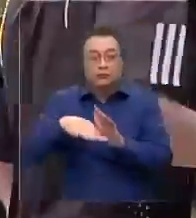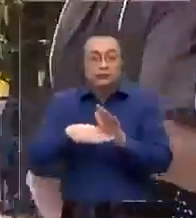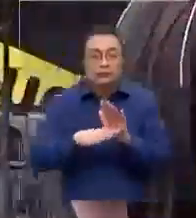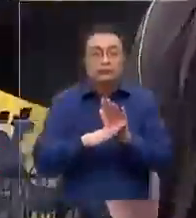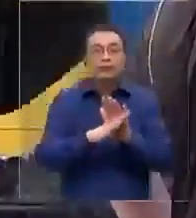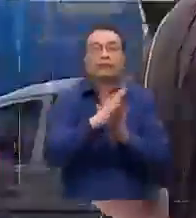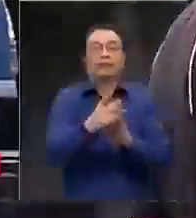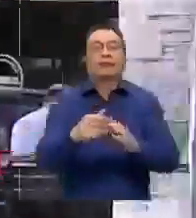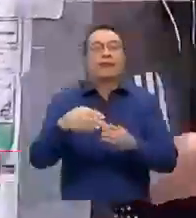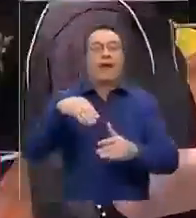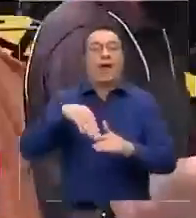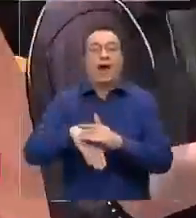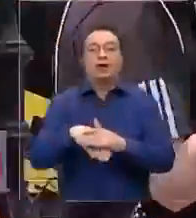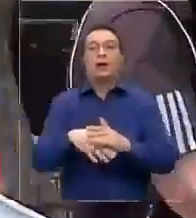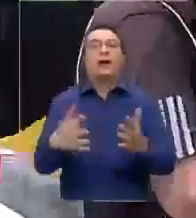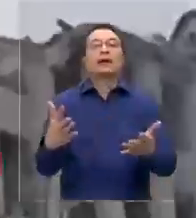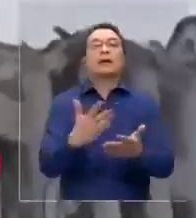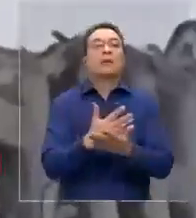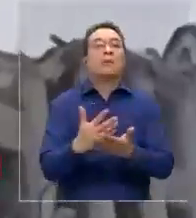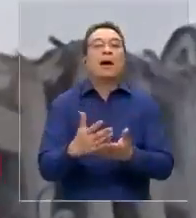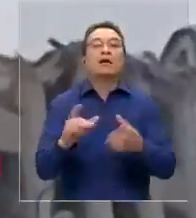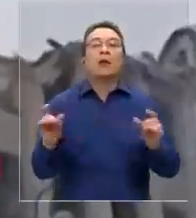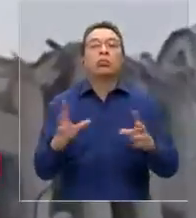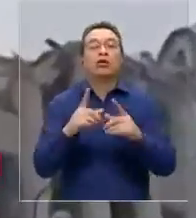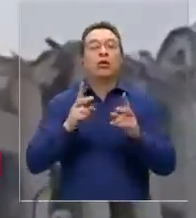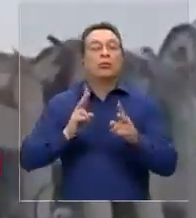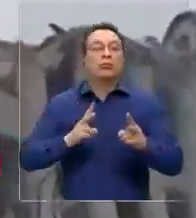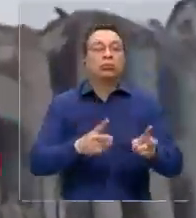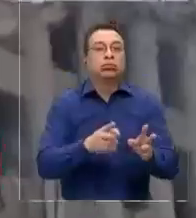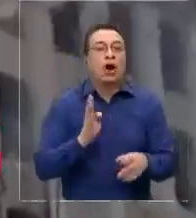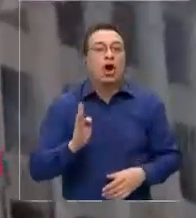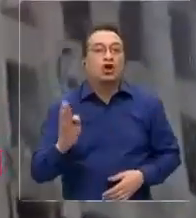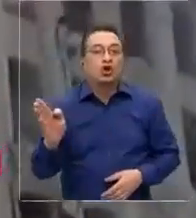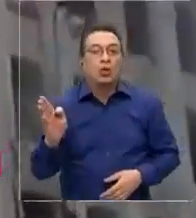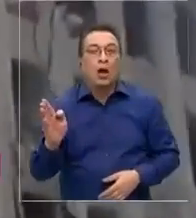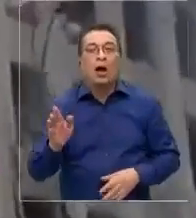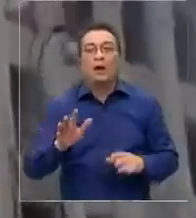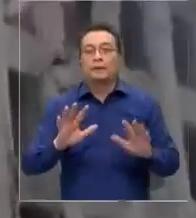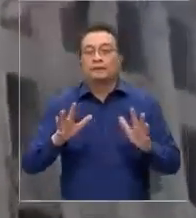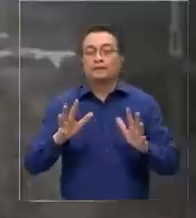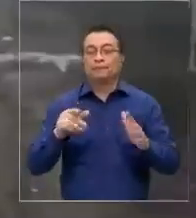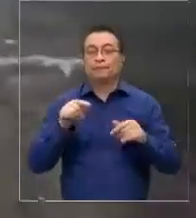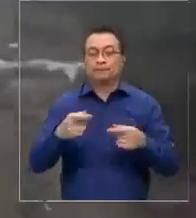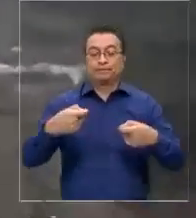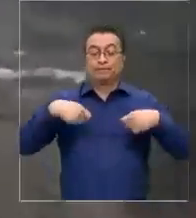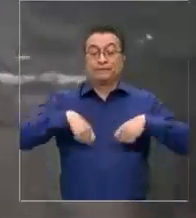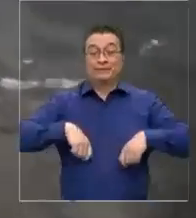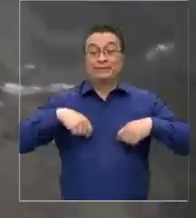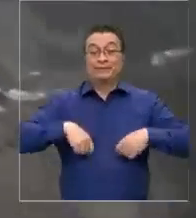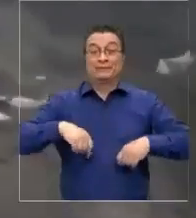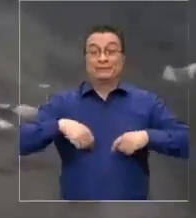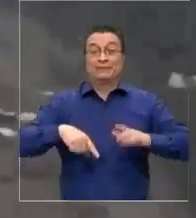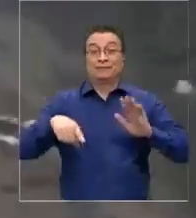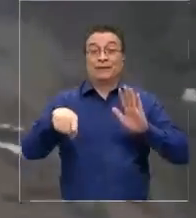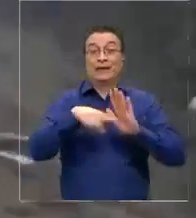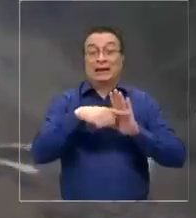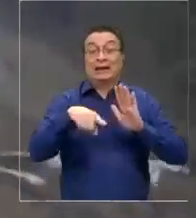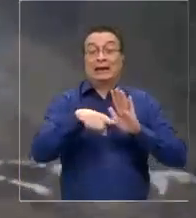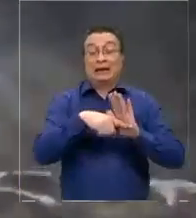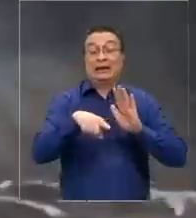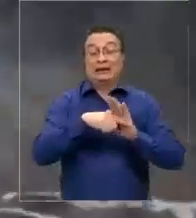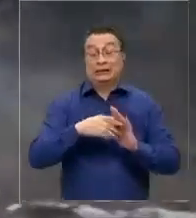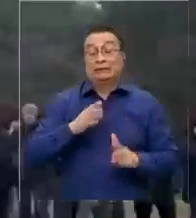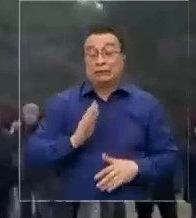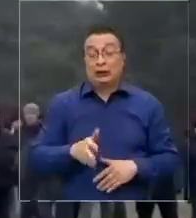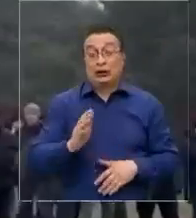caída en sus ahorros. ¿Qué pasará con ellos si el conflicto continúa? Lo más seguro es que la rentabilidad siga siendo negativa,